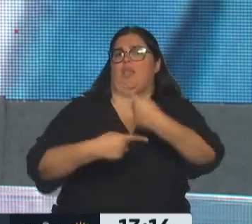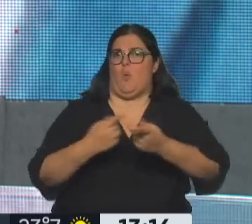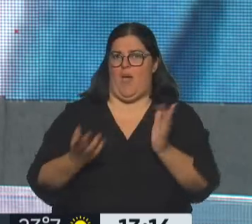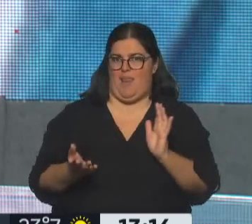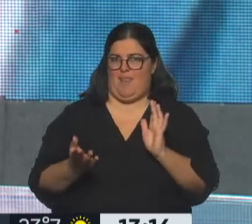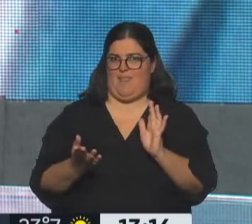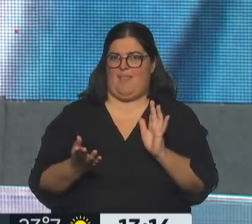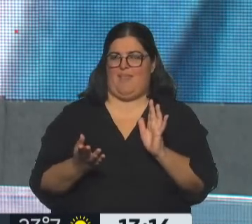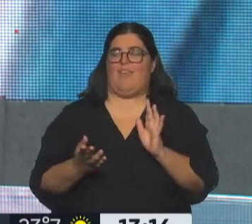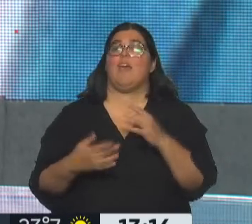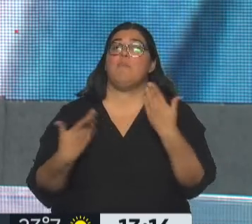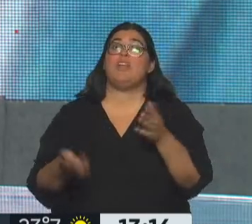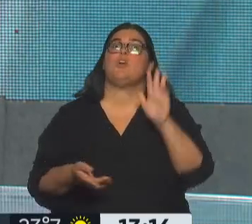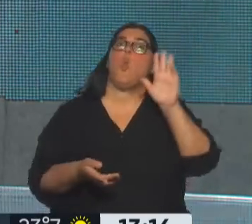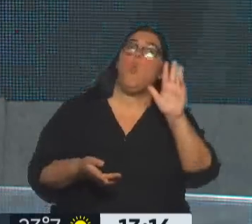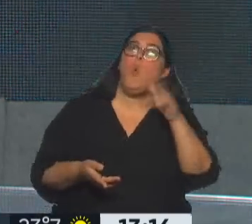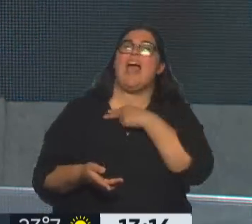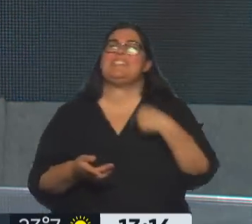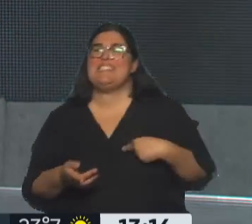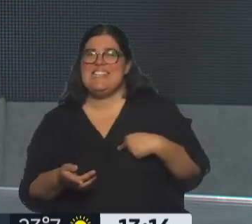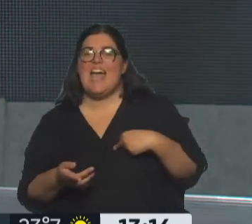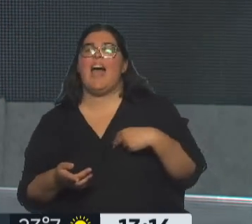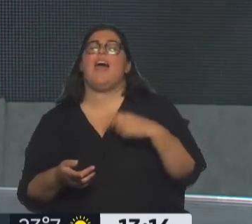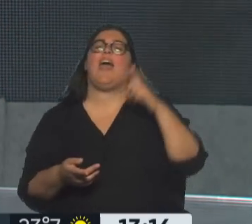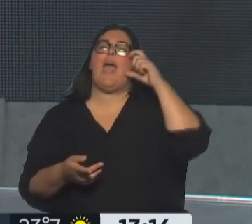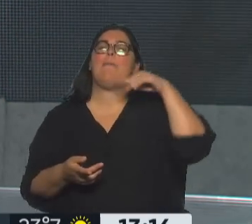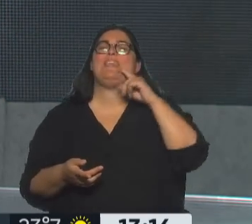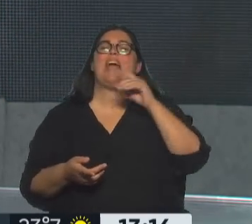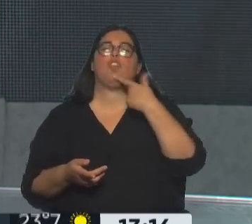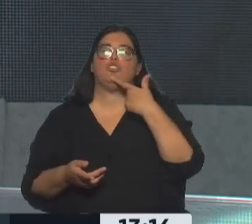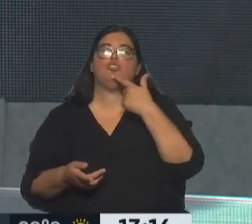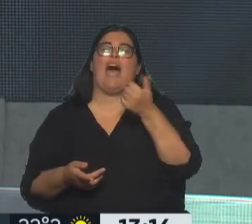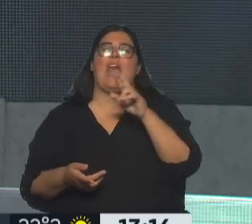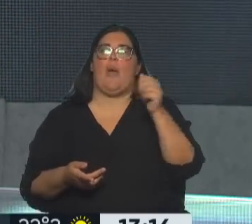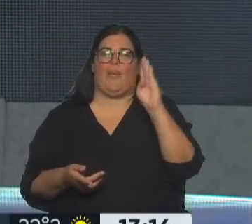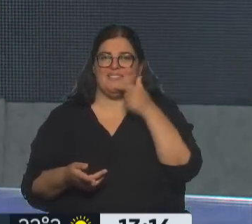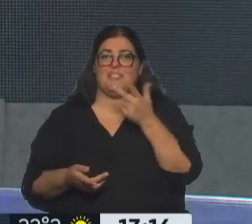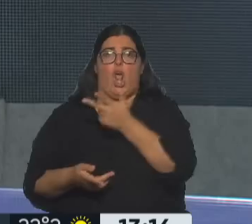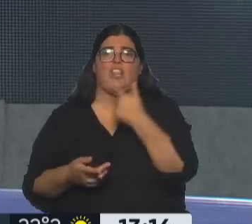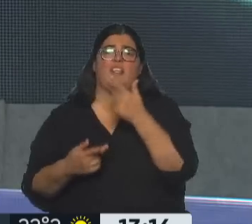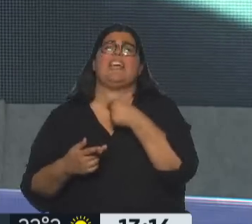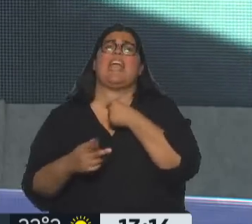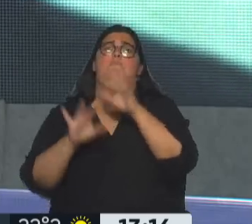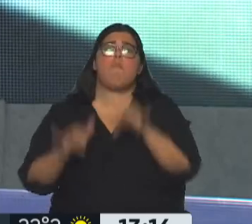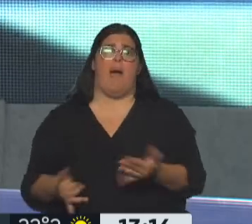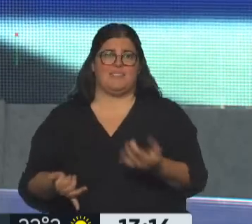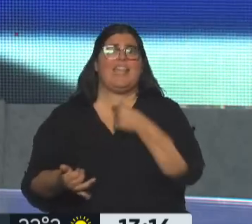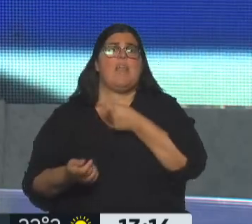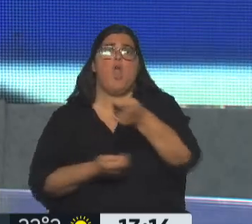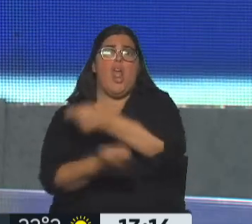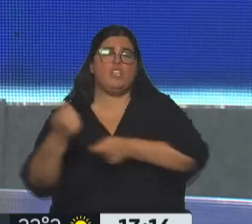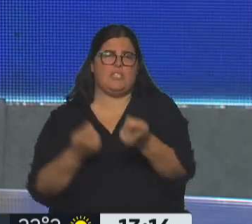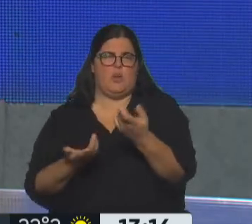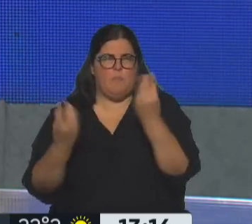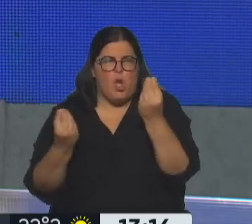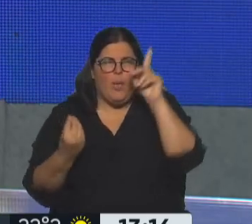de Lula con China y Emiratos Árabes de decir, bueno, nosotros queremos la paz, queremos sentarlos a negociar. ¿Por qué hay tanto problema